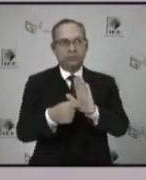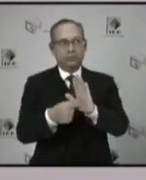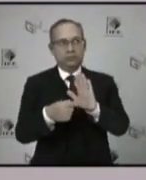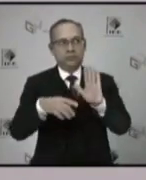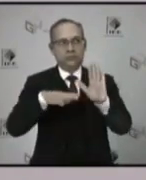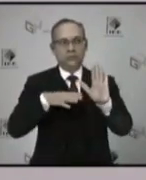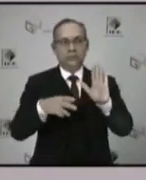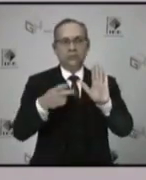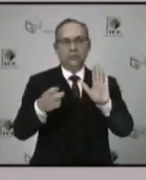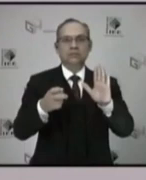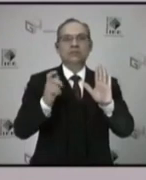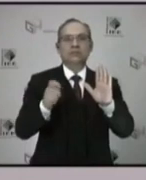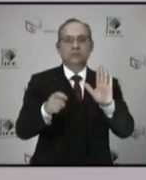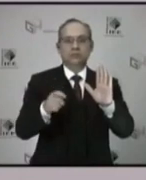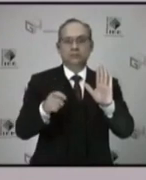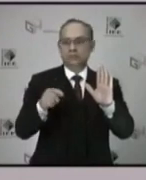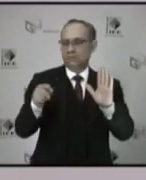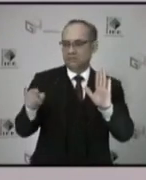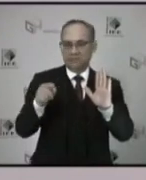existan descalificativos.